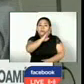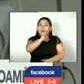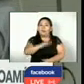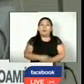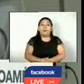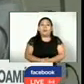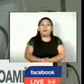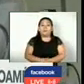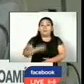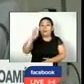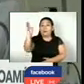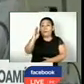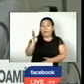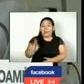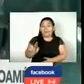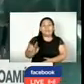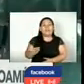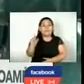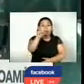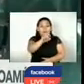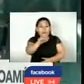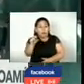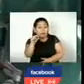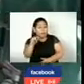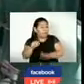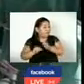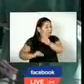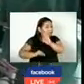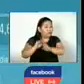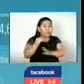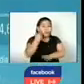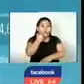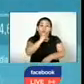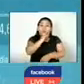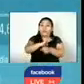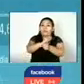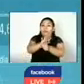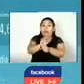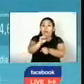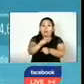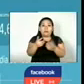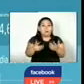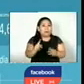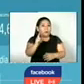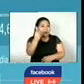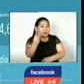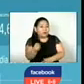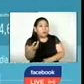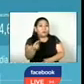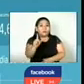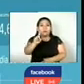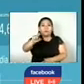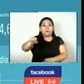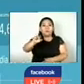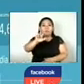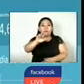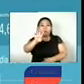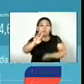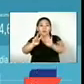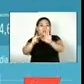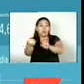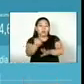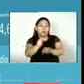Brasil inició una nueva semana como el epicentro del COVID-19 en Latinoamérica solo en la última jornada registró 1347